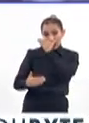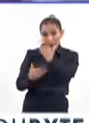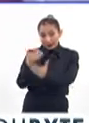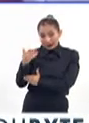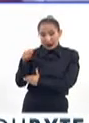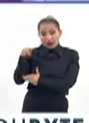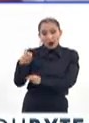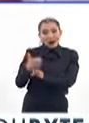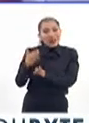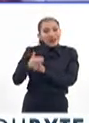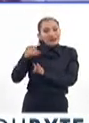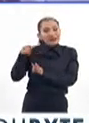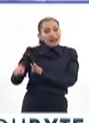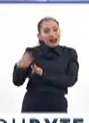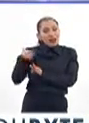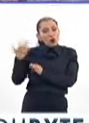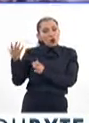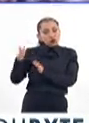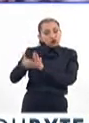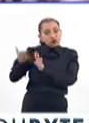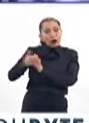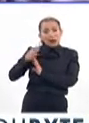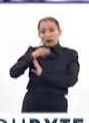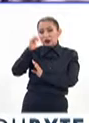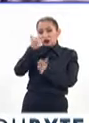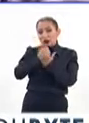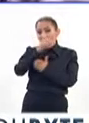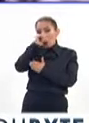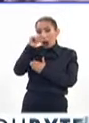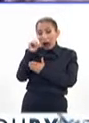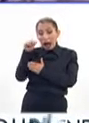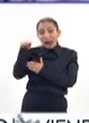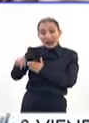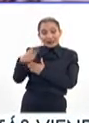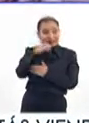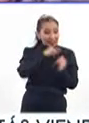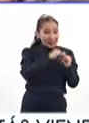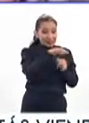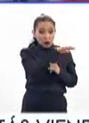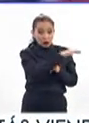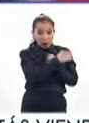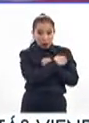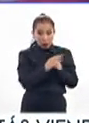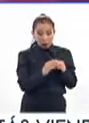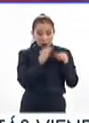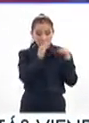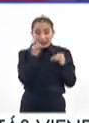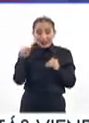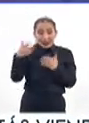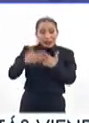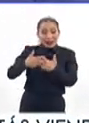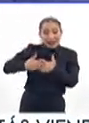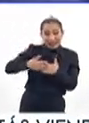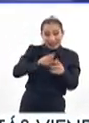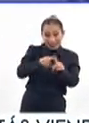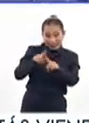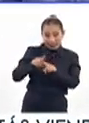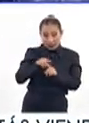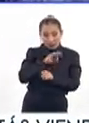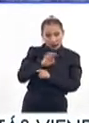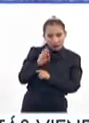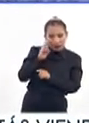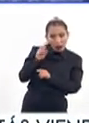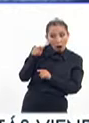Avanzada, que actualmente se edifica en Ciudad Juárez, Chihuahua, las instituciones de educación y el sector empresarial